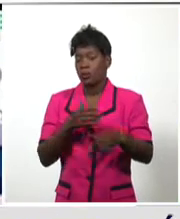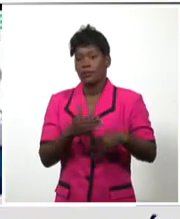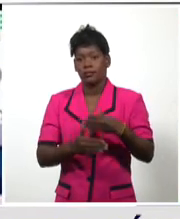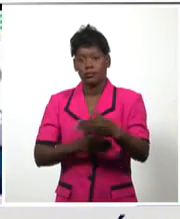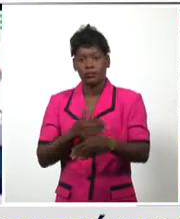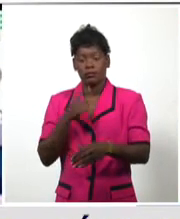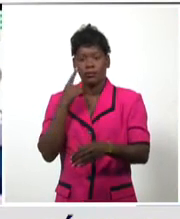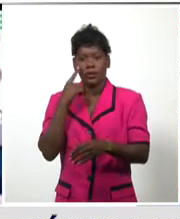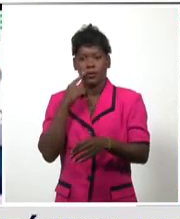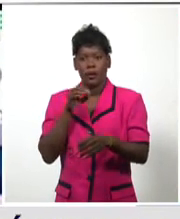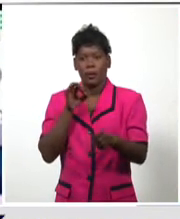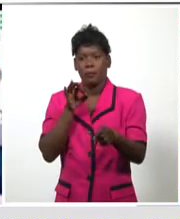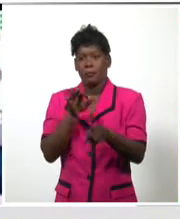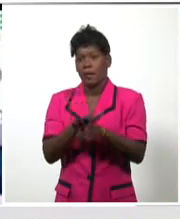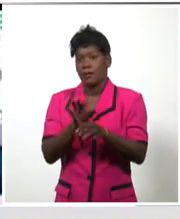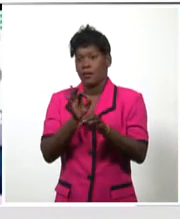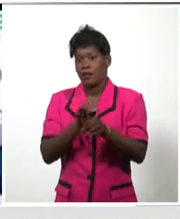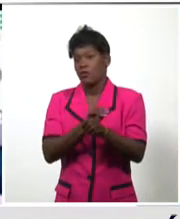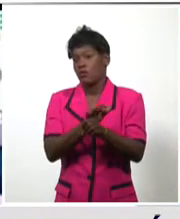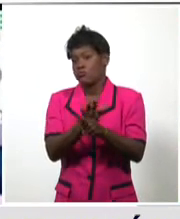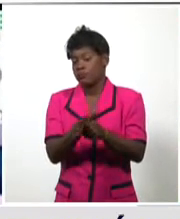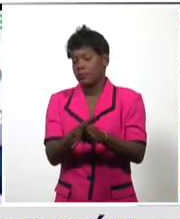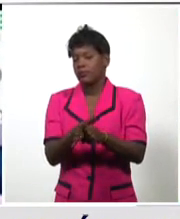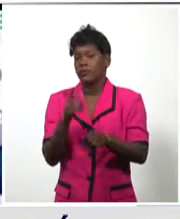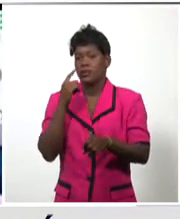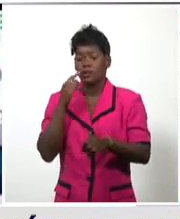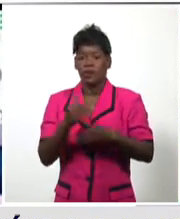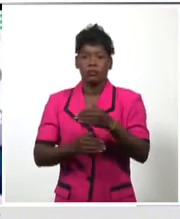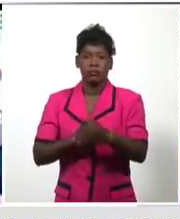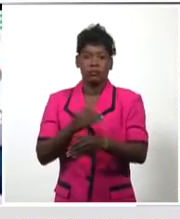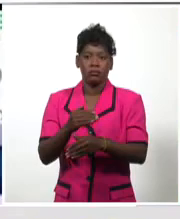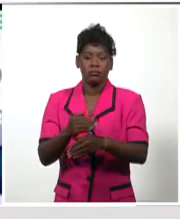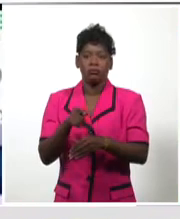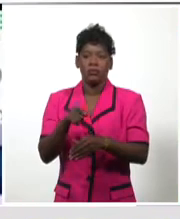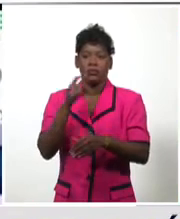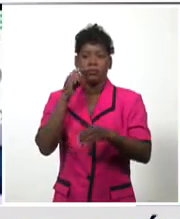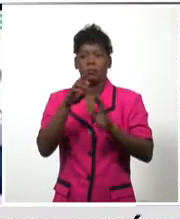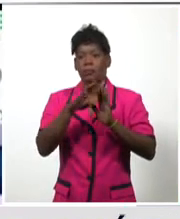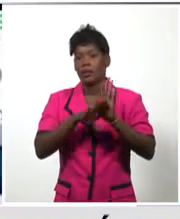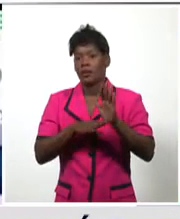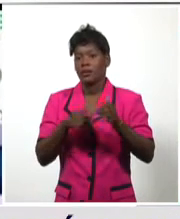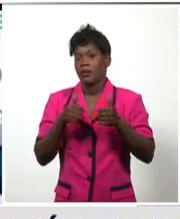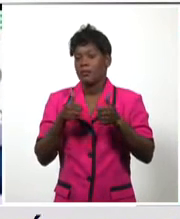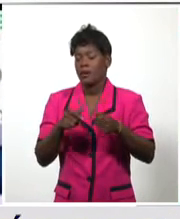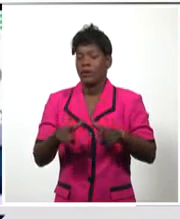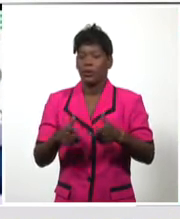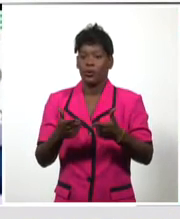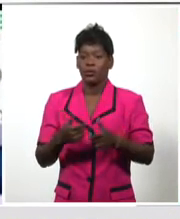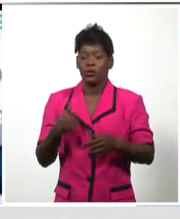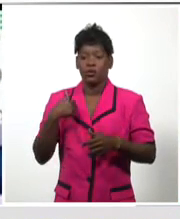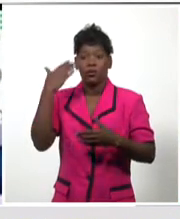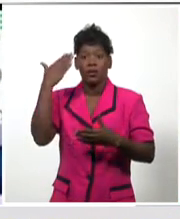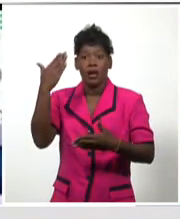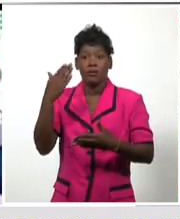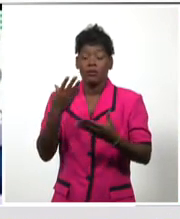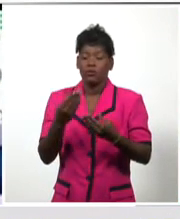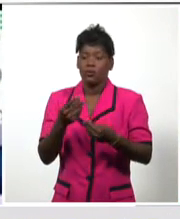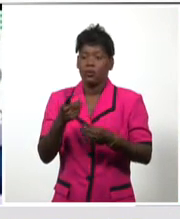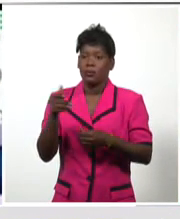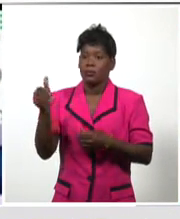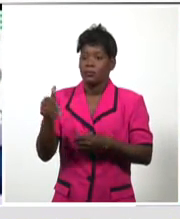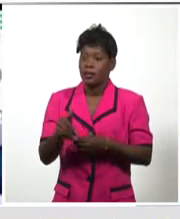comenzó esta, vamos a decir que esta pandemia, o desde que la pandemia llegó a territorio nacional. Yo le agradezco muchísimo, doctor, por haber